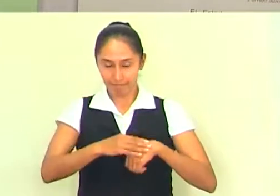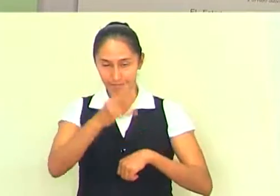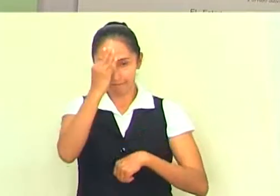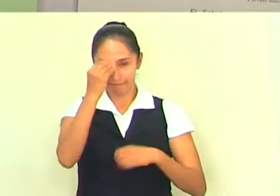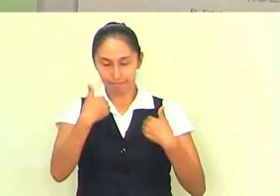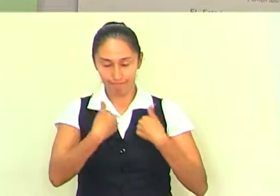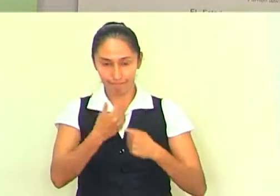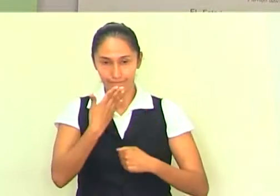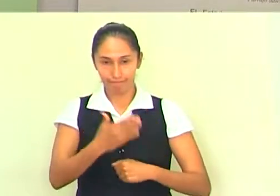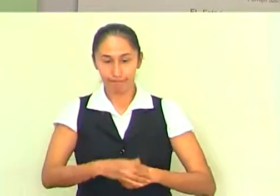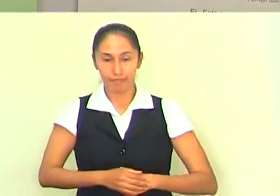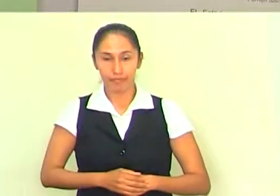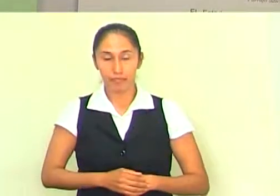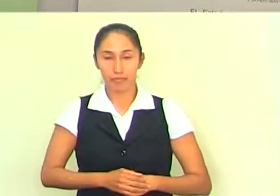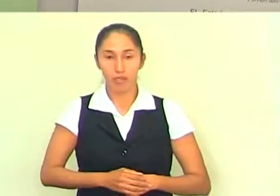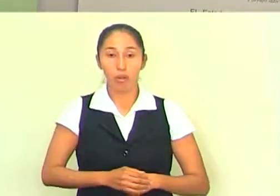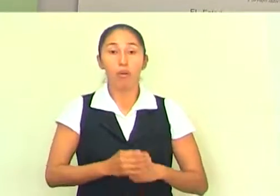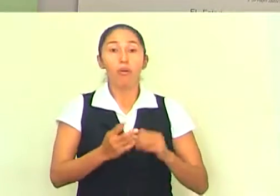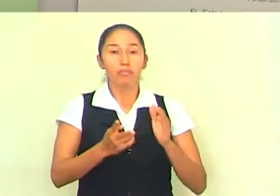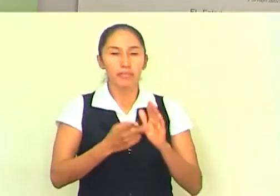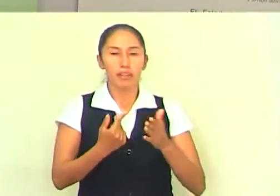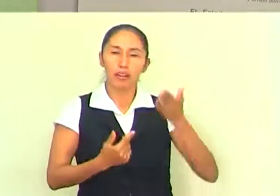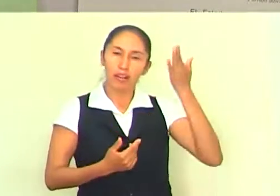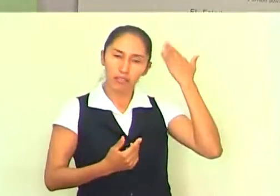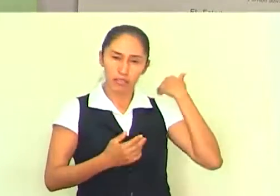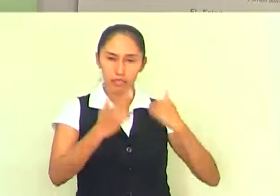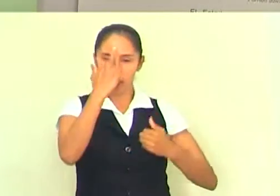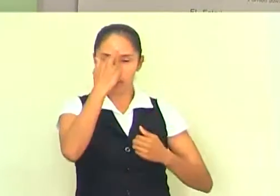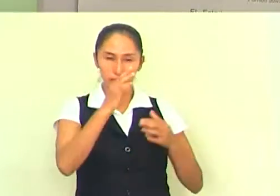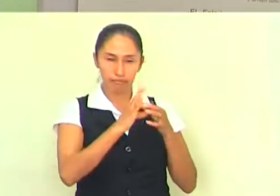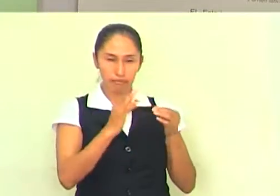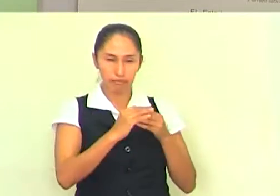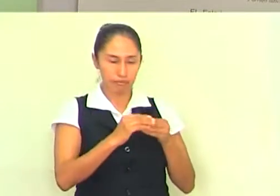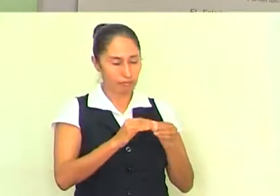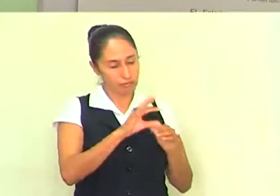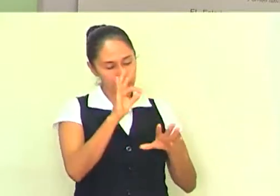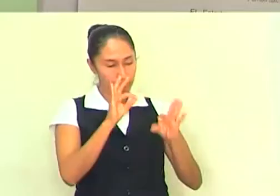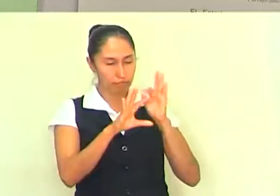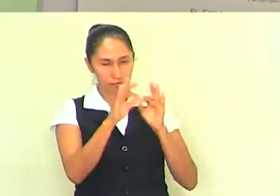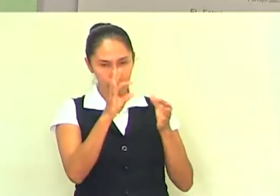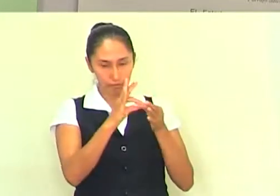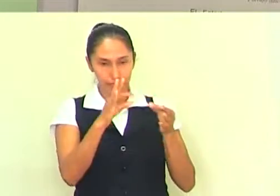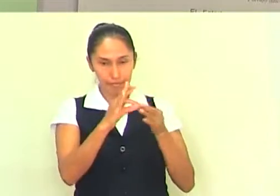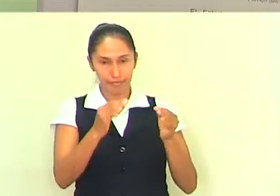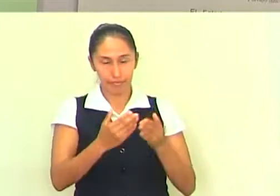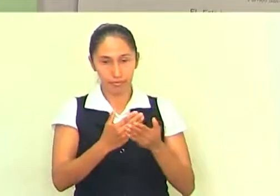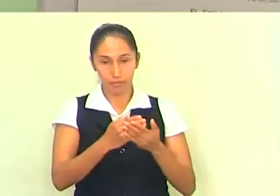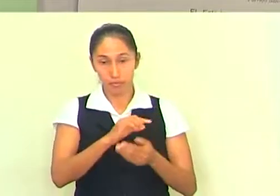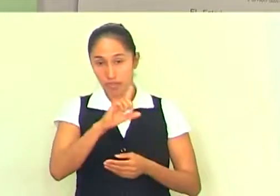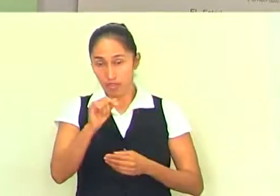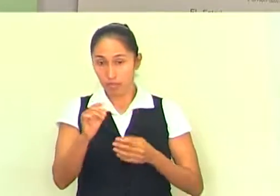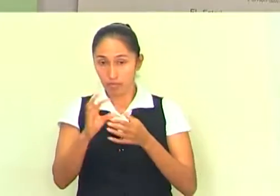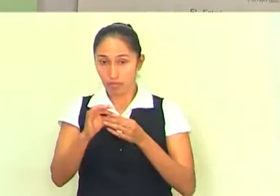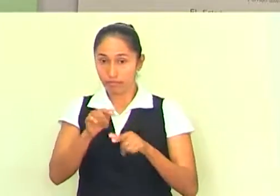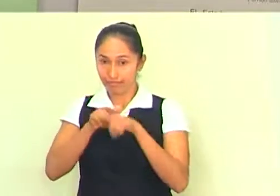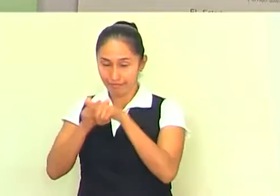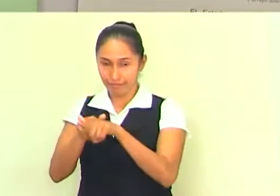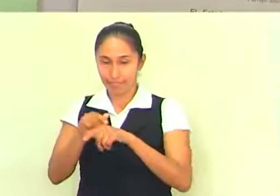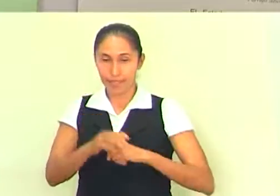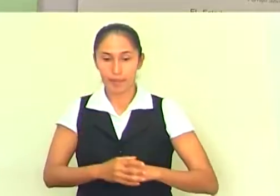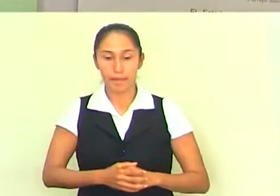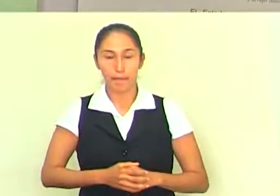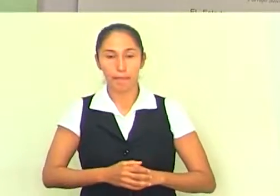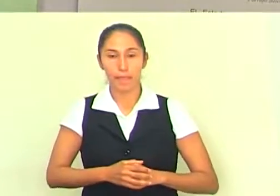Vamos a recapitular de la sesión anterior para poder entrar propiamente a dos documentos de los